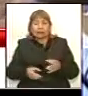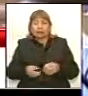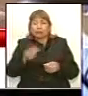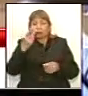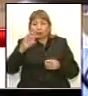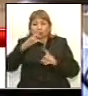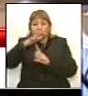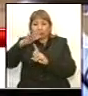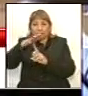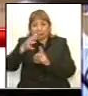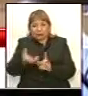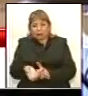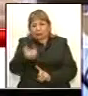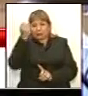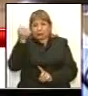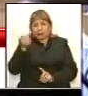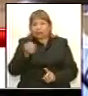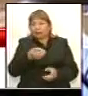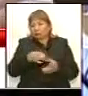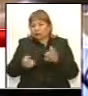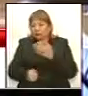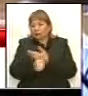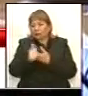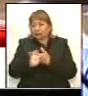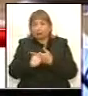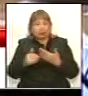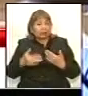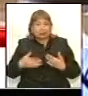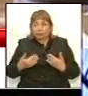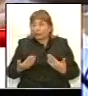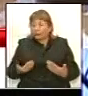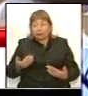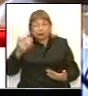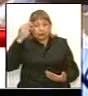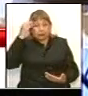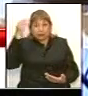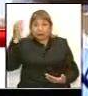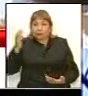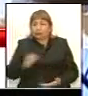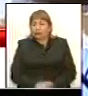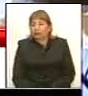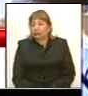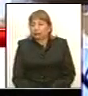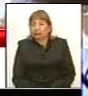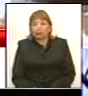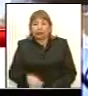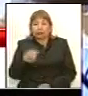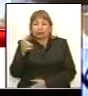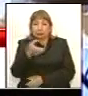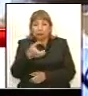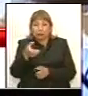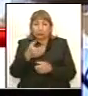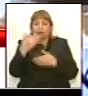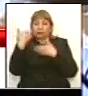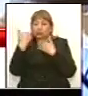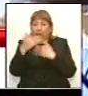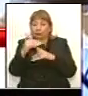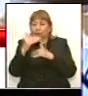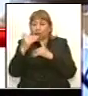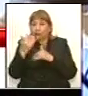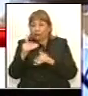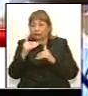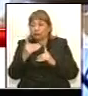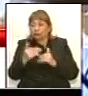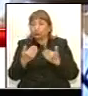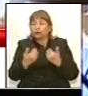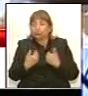helicópteros y sacar la caja y sacarla del riesgo. No hubo la capacidad de eso. Los bomberos tienen sus limitaciones. Los